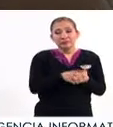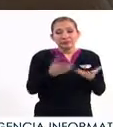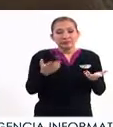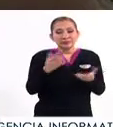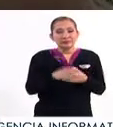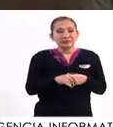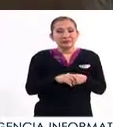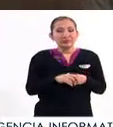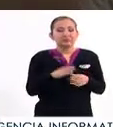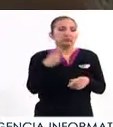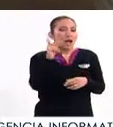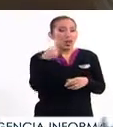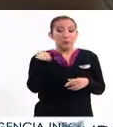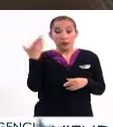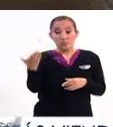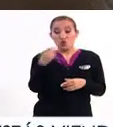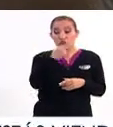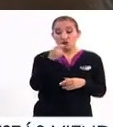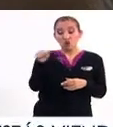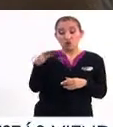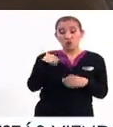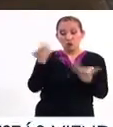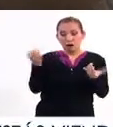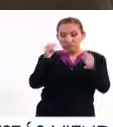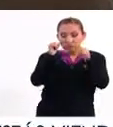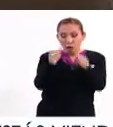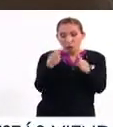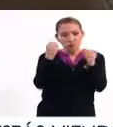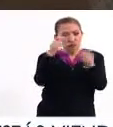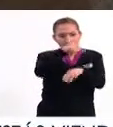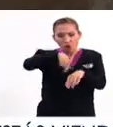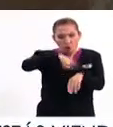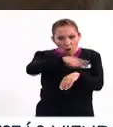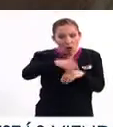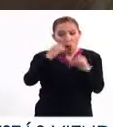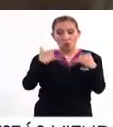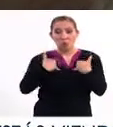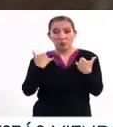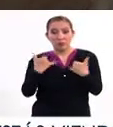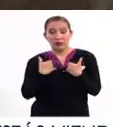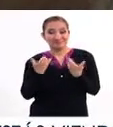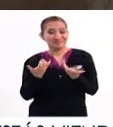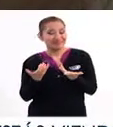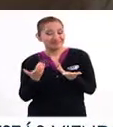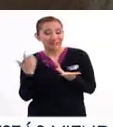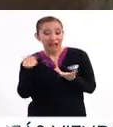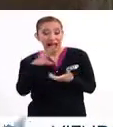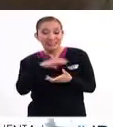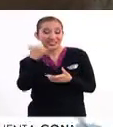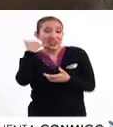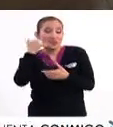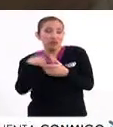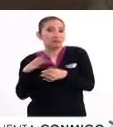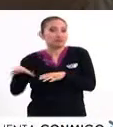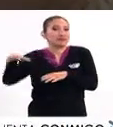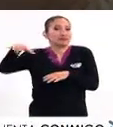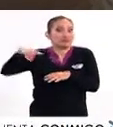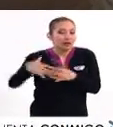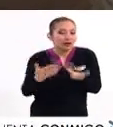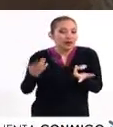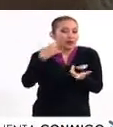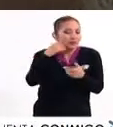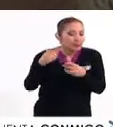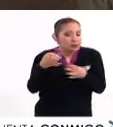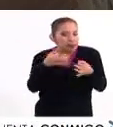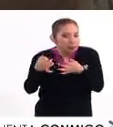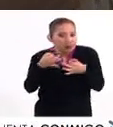el teléfono sonando, están las imágenes todo el tiempo bombardeándolos y lo distraen. Yo creo que sí puede empezar, pero no puede terminar. Sin embargo, pues